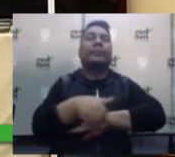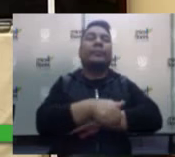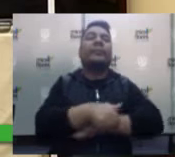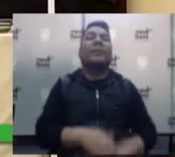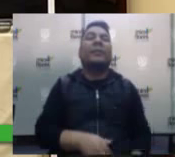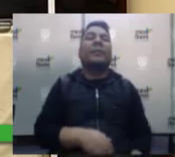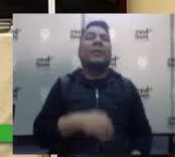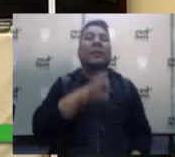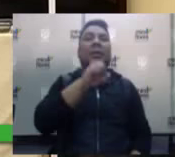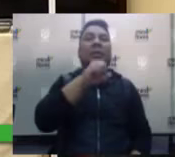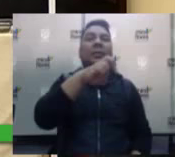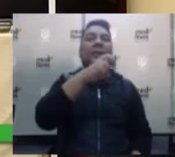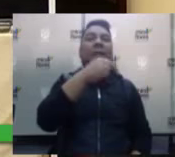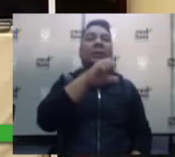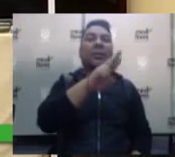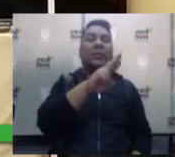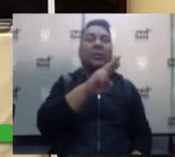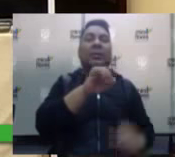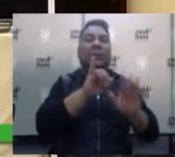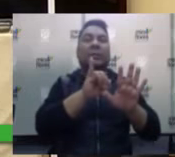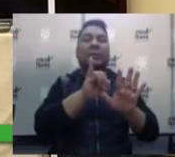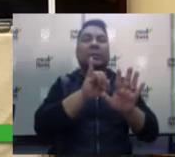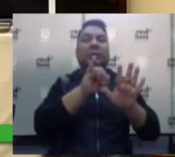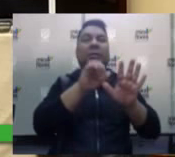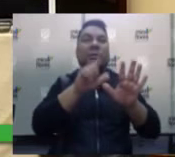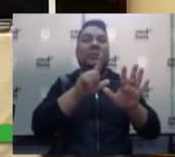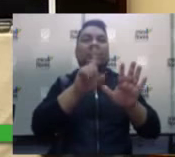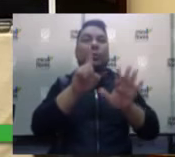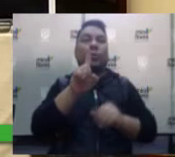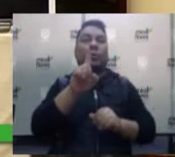48, avenida Comandante Espinar, cuadra 6, frente al 671.